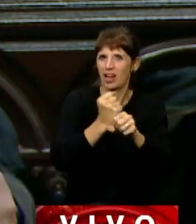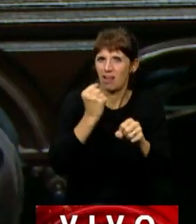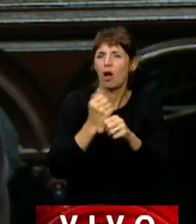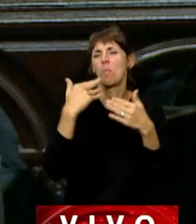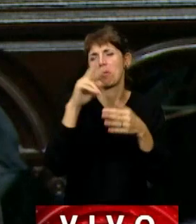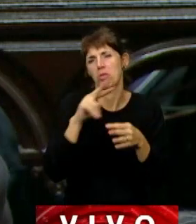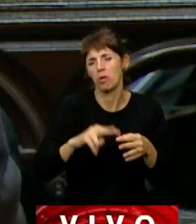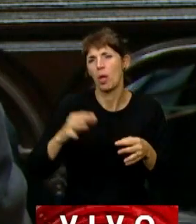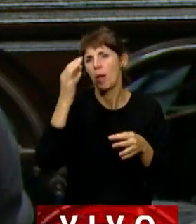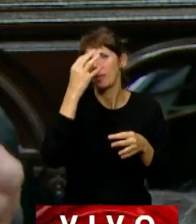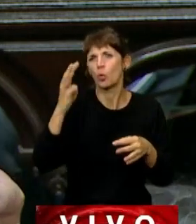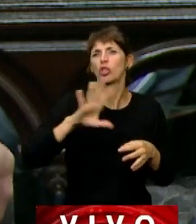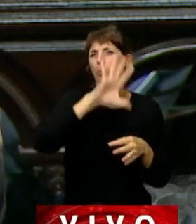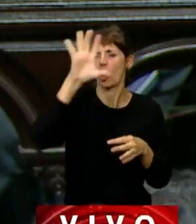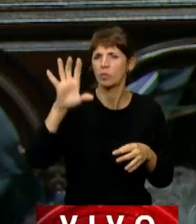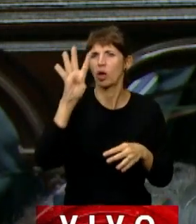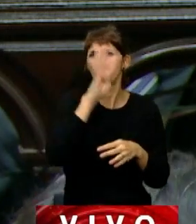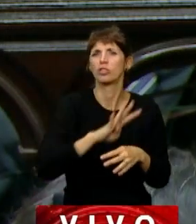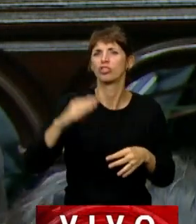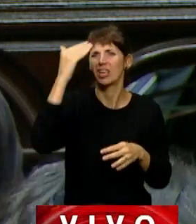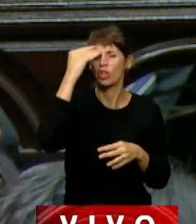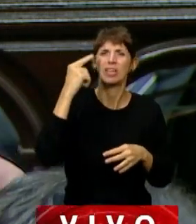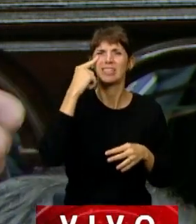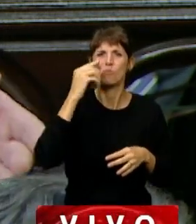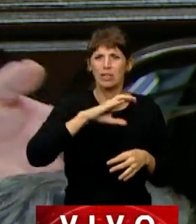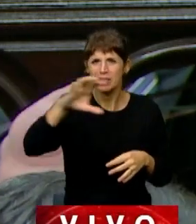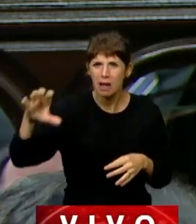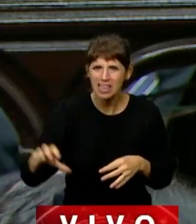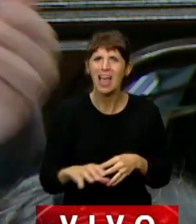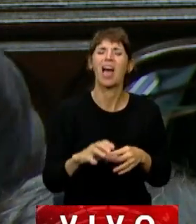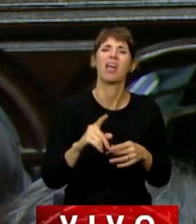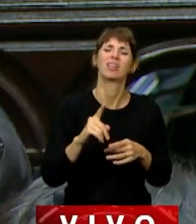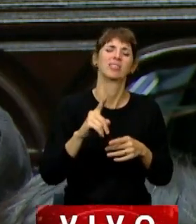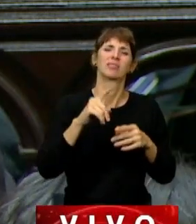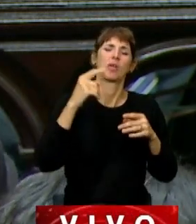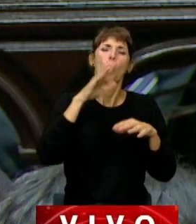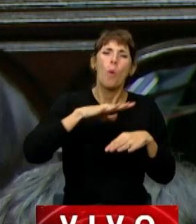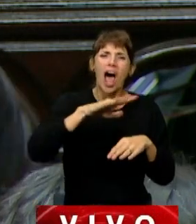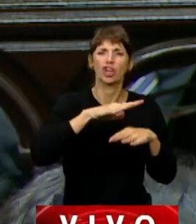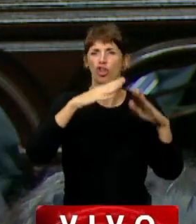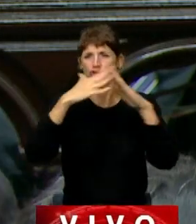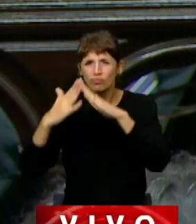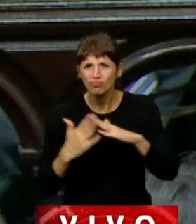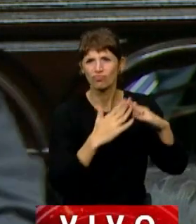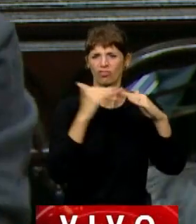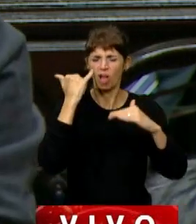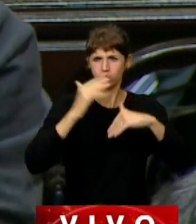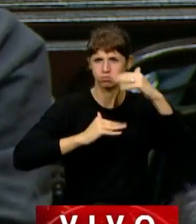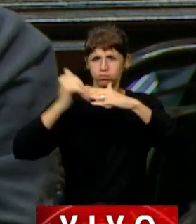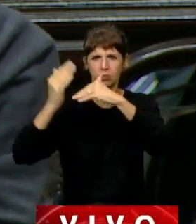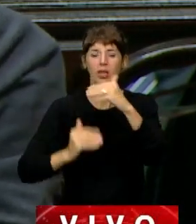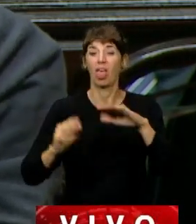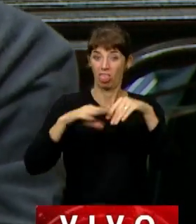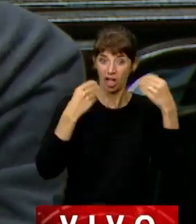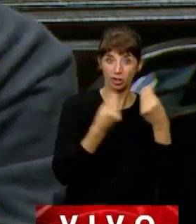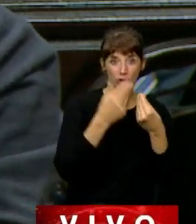24 provincias, 415 municipios, 4.214 barrios populares donde hoy hay intervenciones, el 95% de los barrios